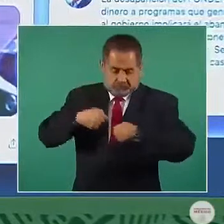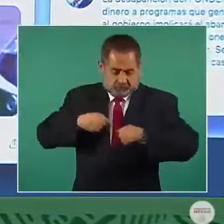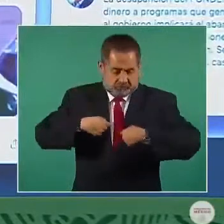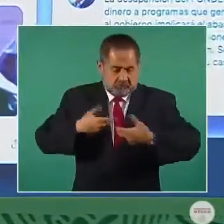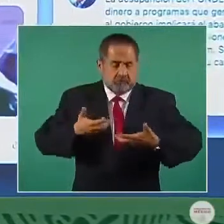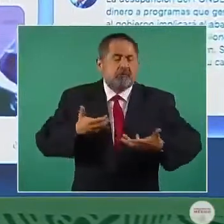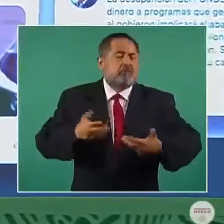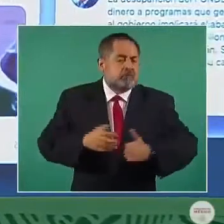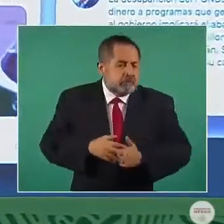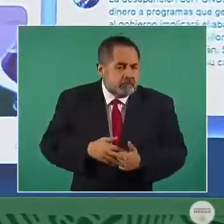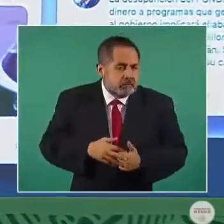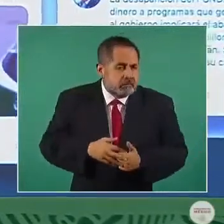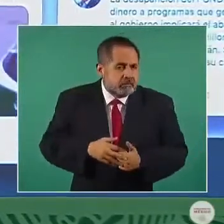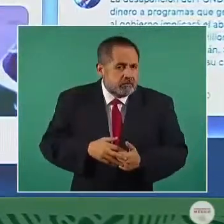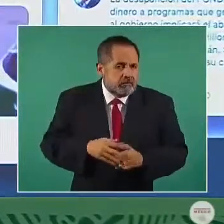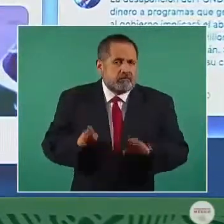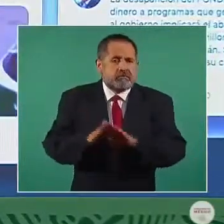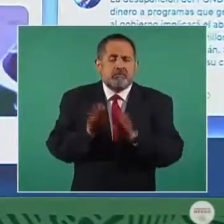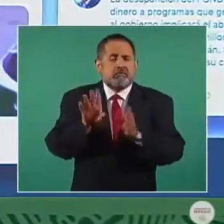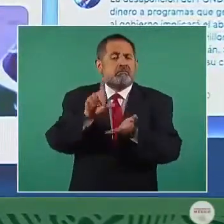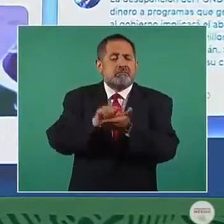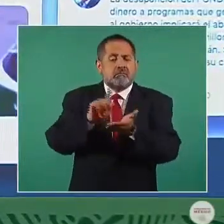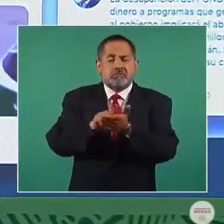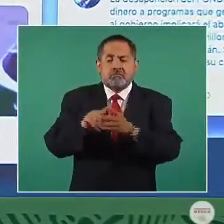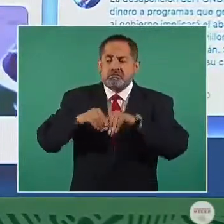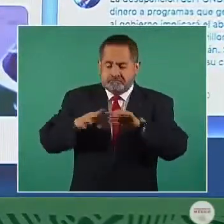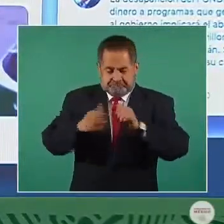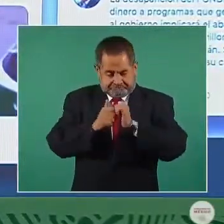un mensaje en Twitter